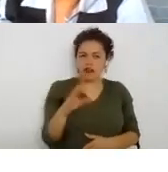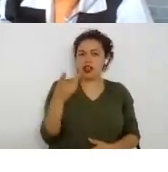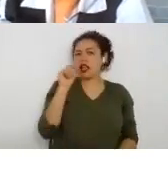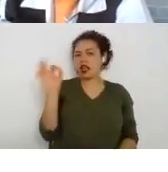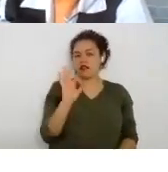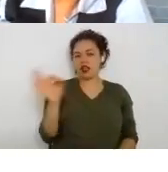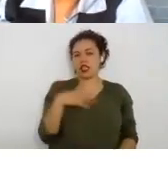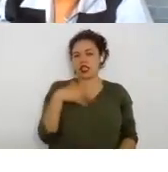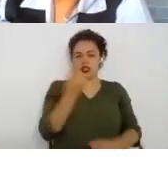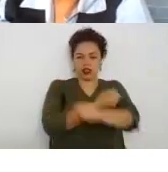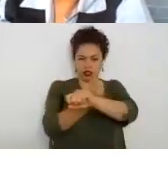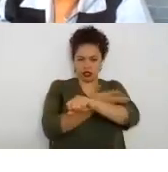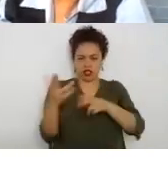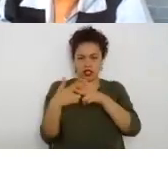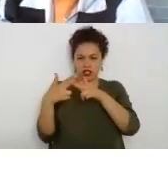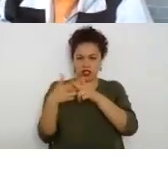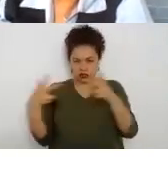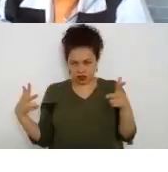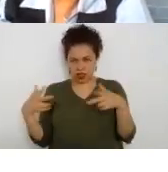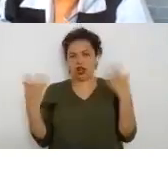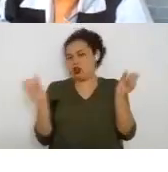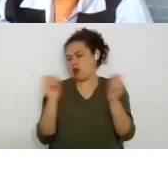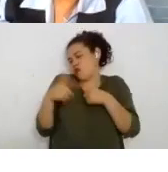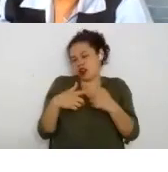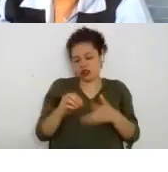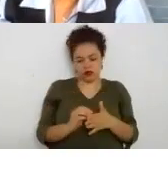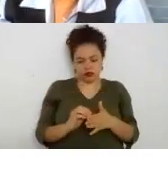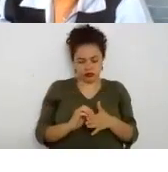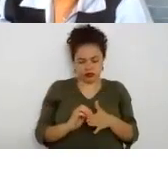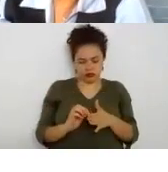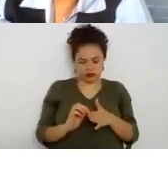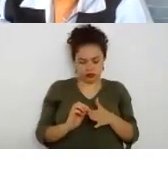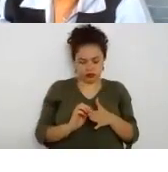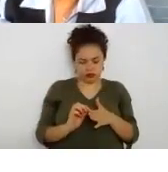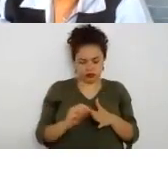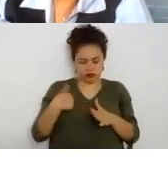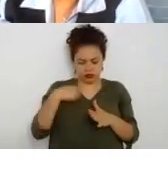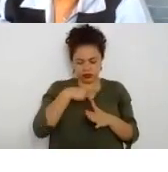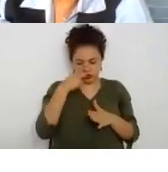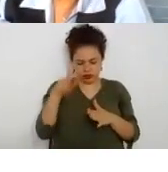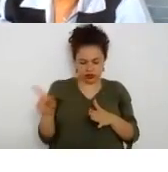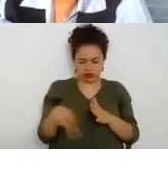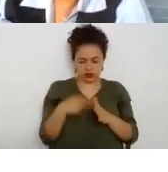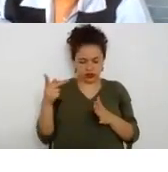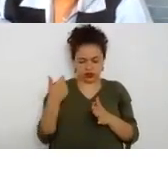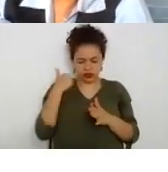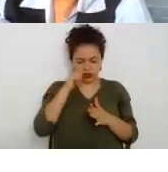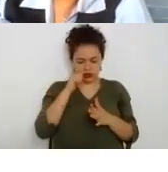alguna hemorragia, alguna fractura y demás. Sin embargo, y les repito otra vez, siempre vamos a